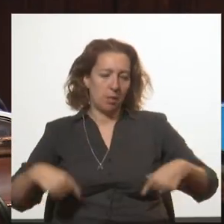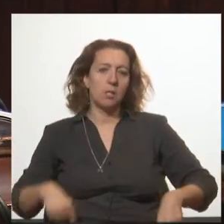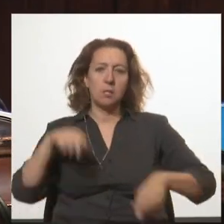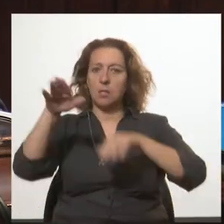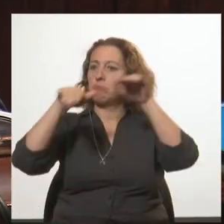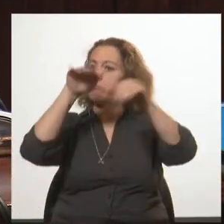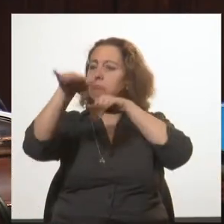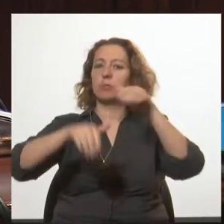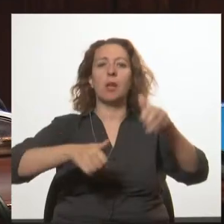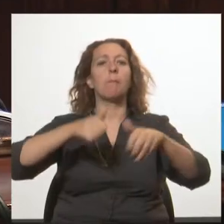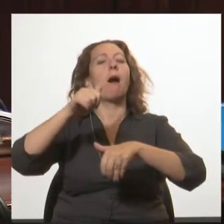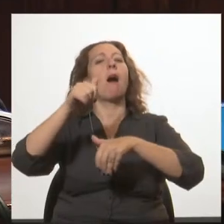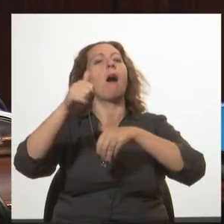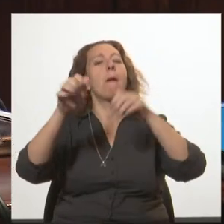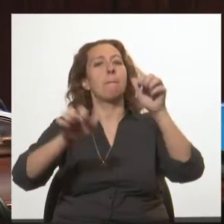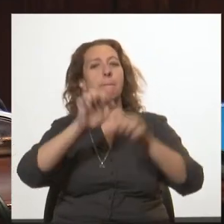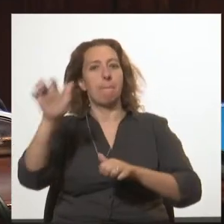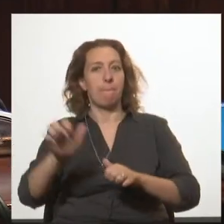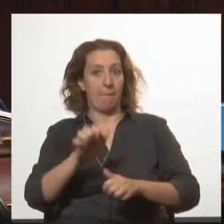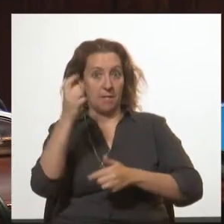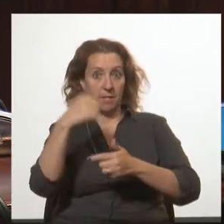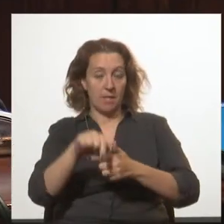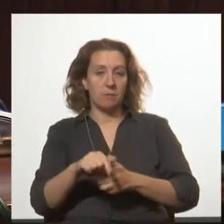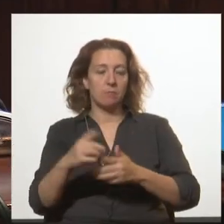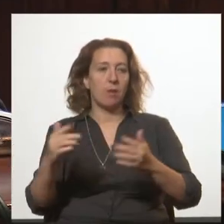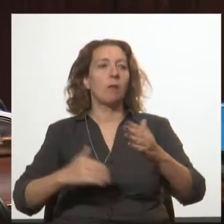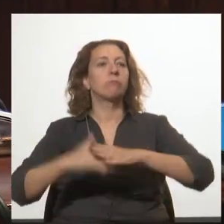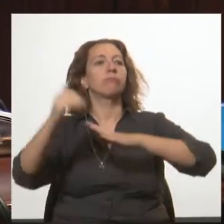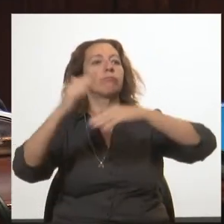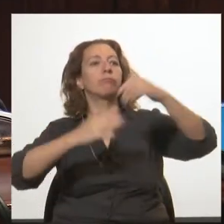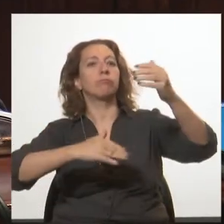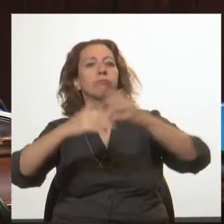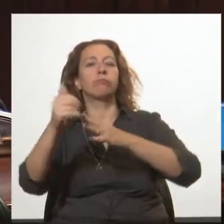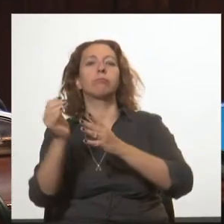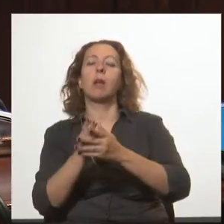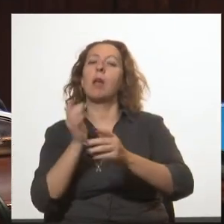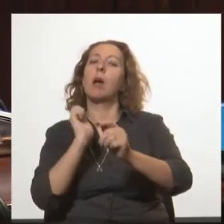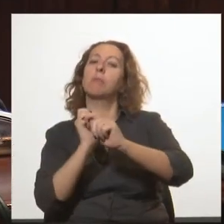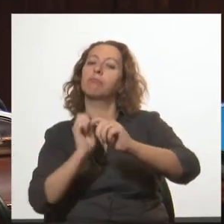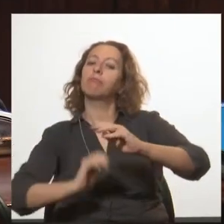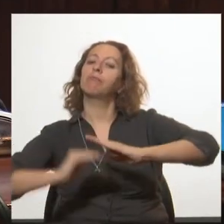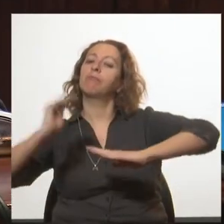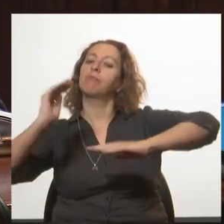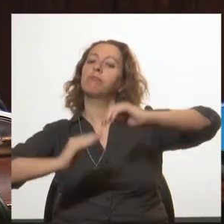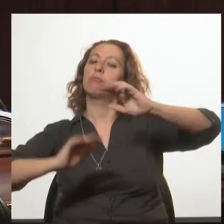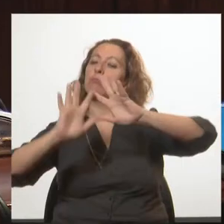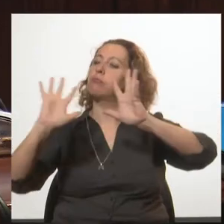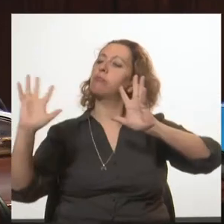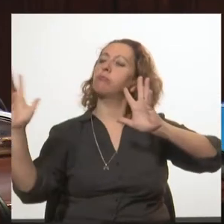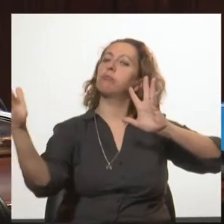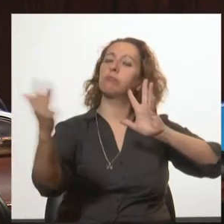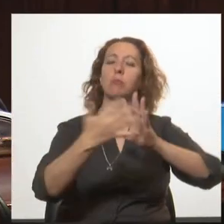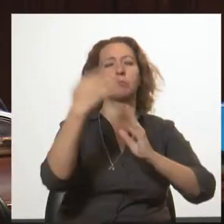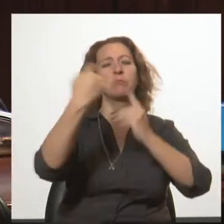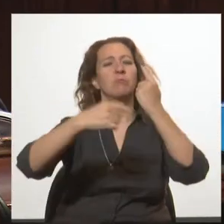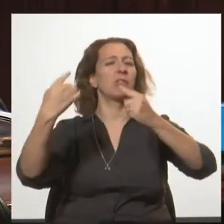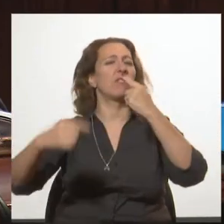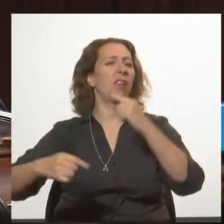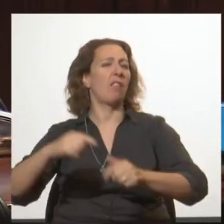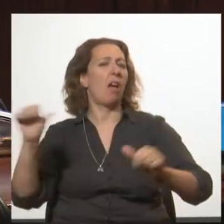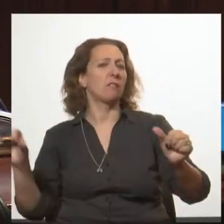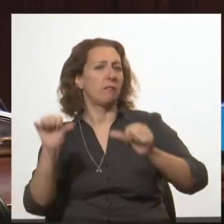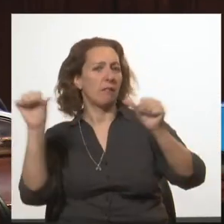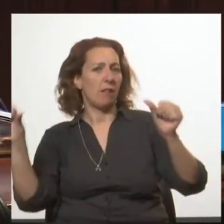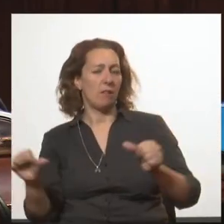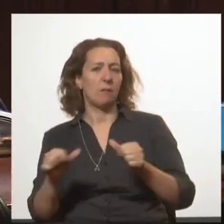licitación internacional que consistía en la concesión de obra pública para la explotación y construcción de un complejo multimodal que